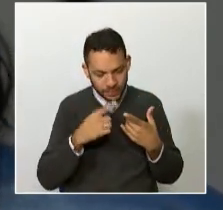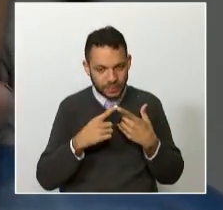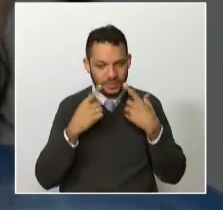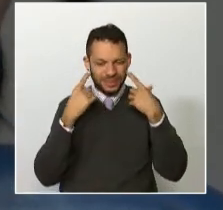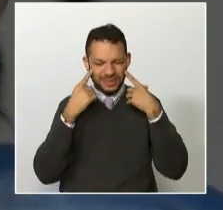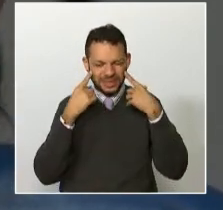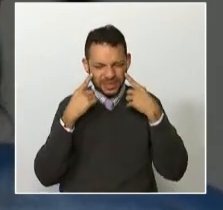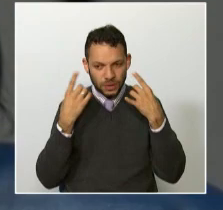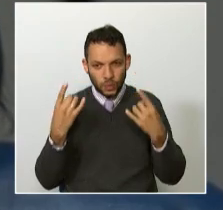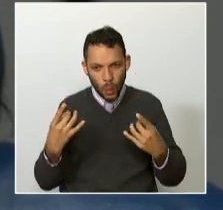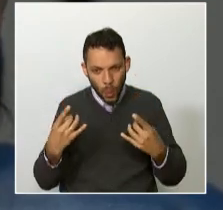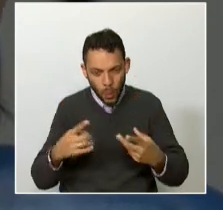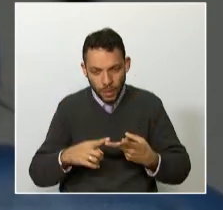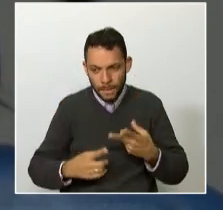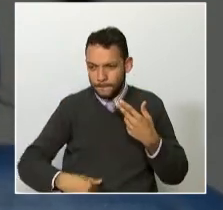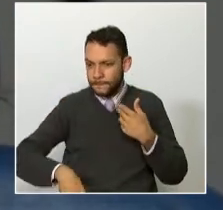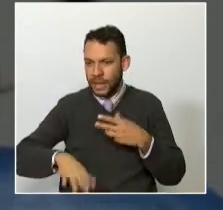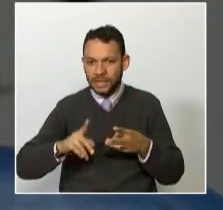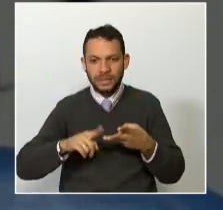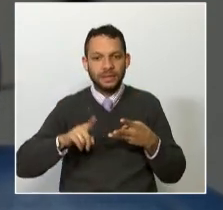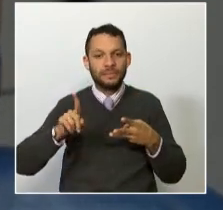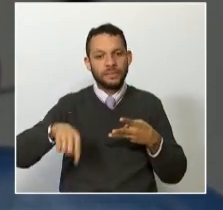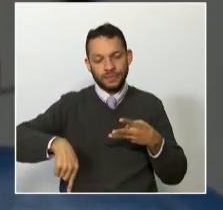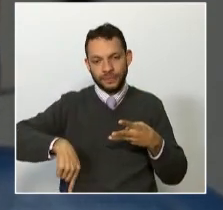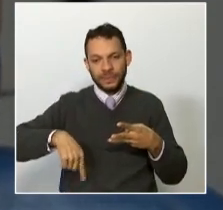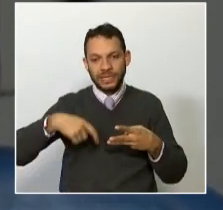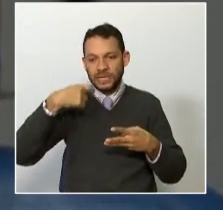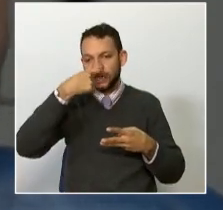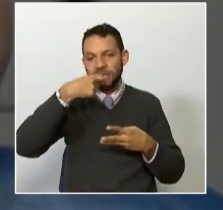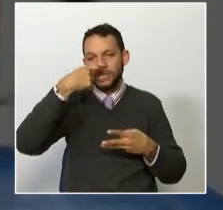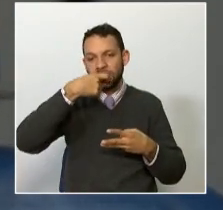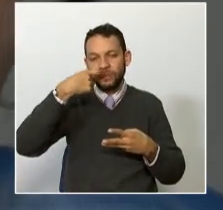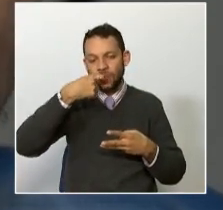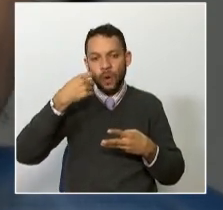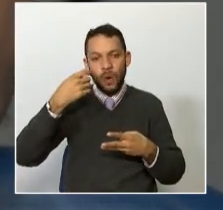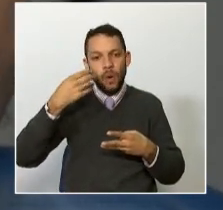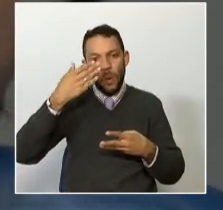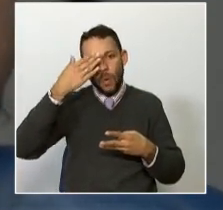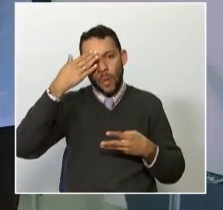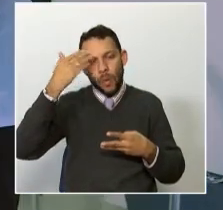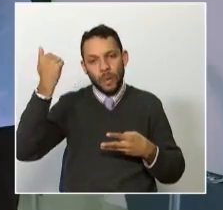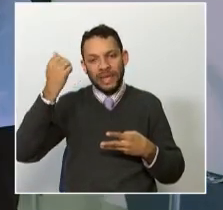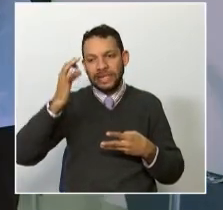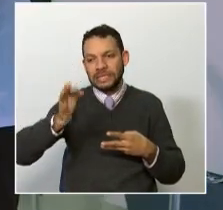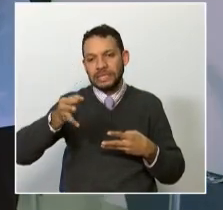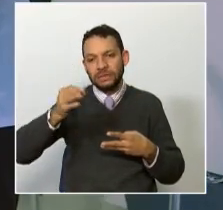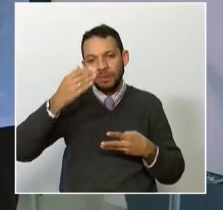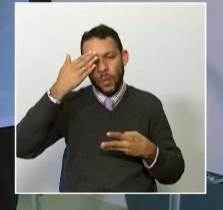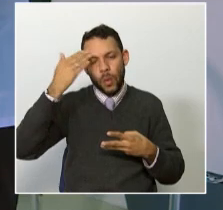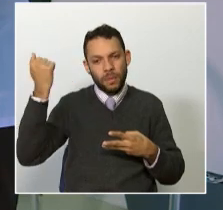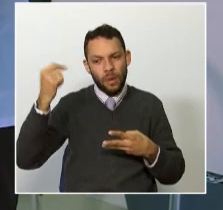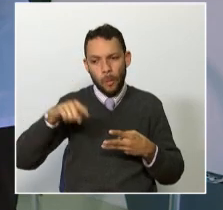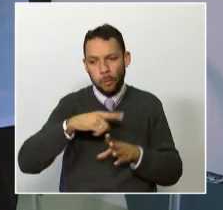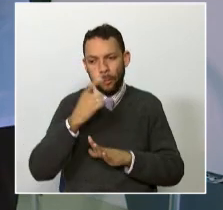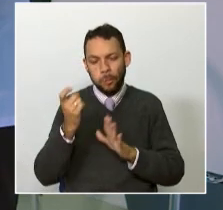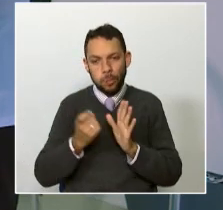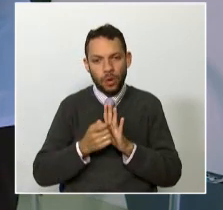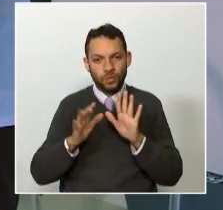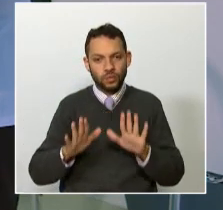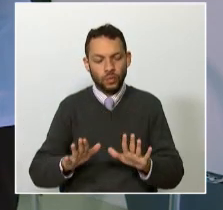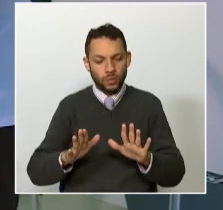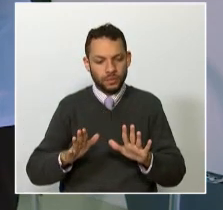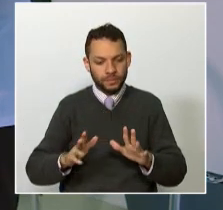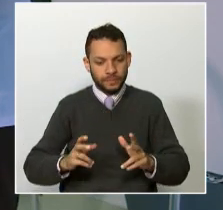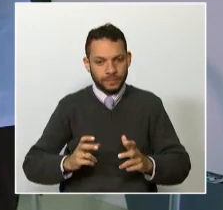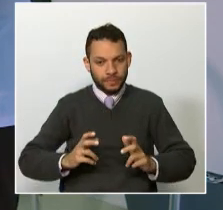y especialmente hay un dolor que los odontólogos olvidamos y es en toda la parte cervical y